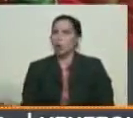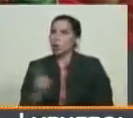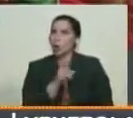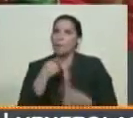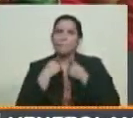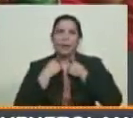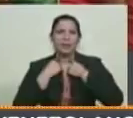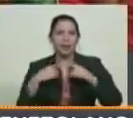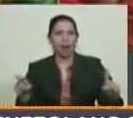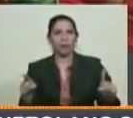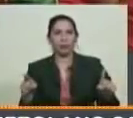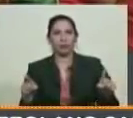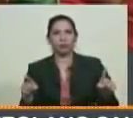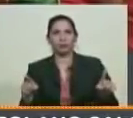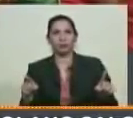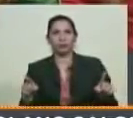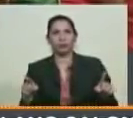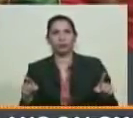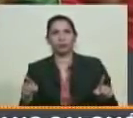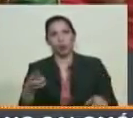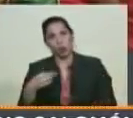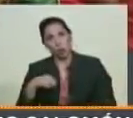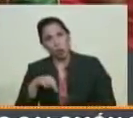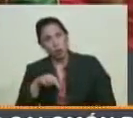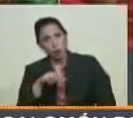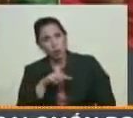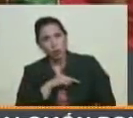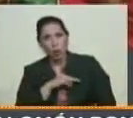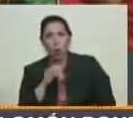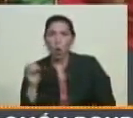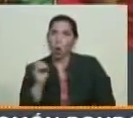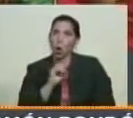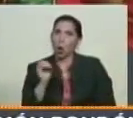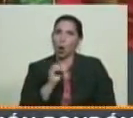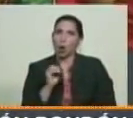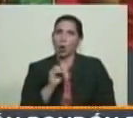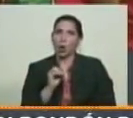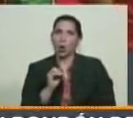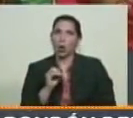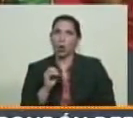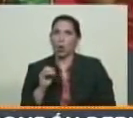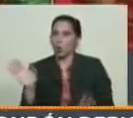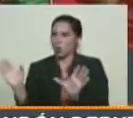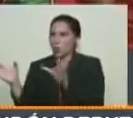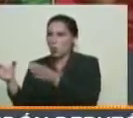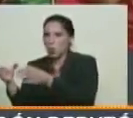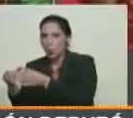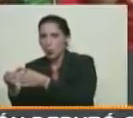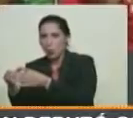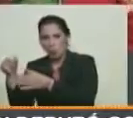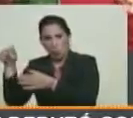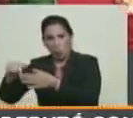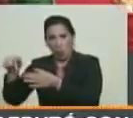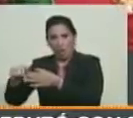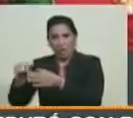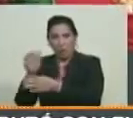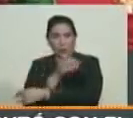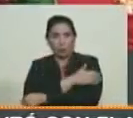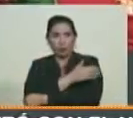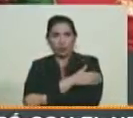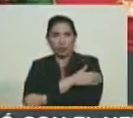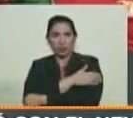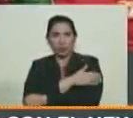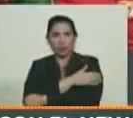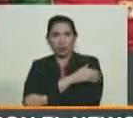de vista que nosotros, el adversario nuestro, no es La derecha fascista de aquí tiene un jefe que les da